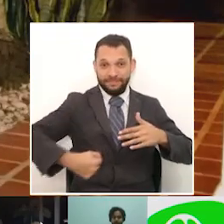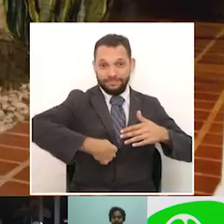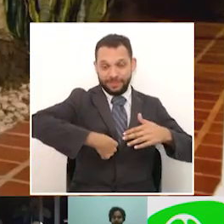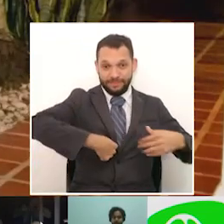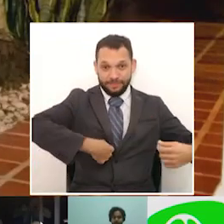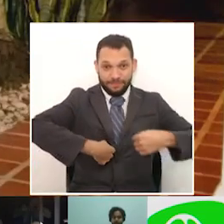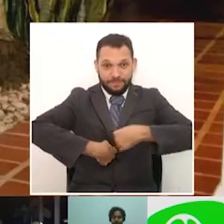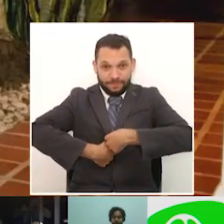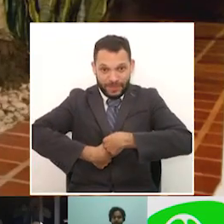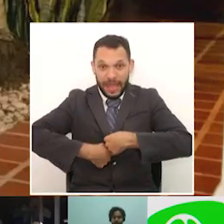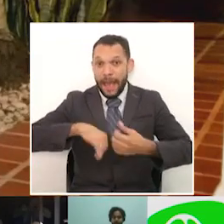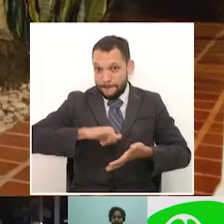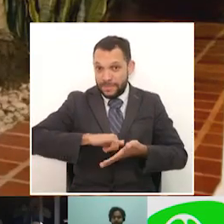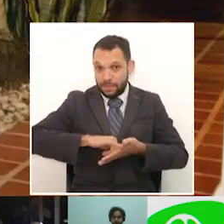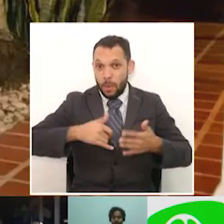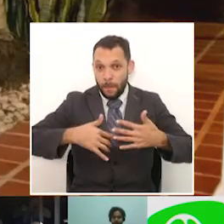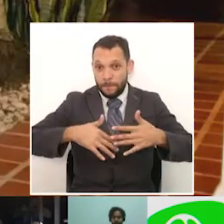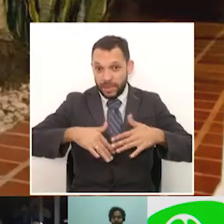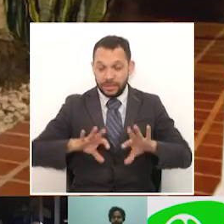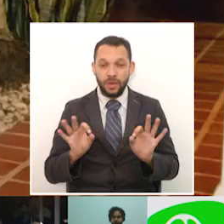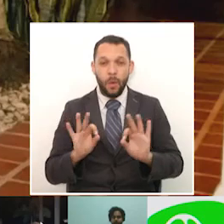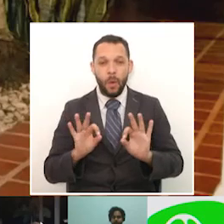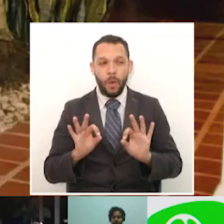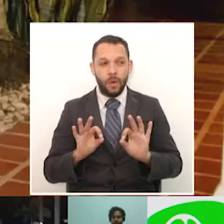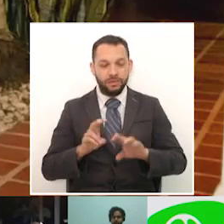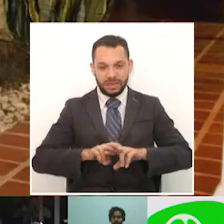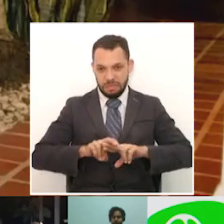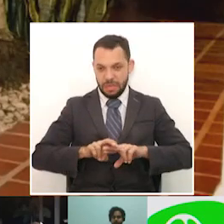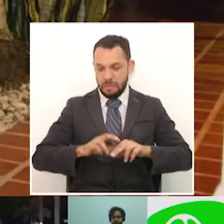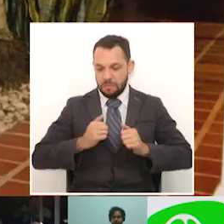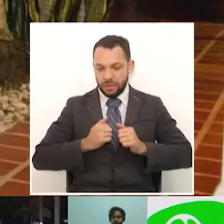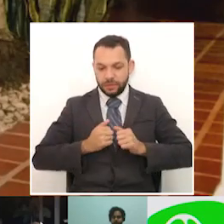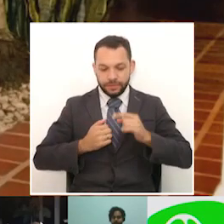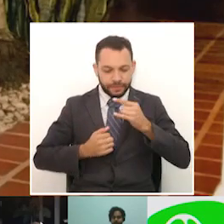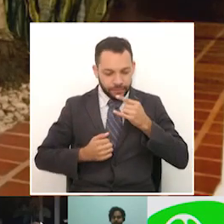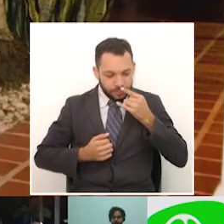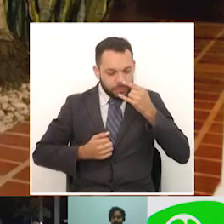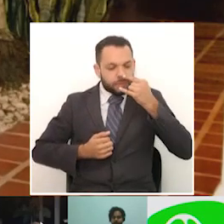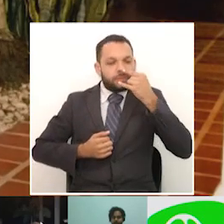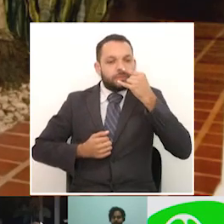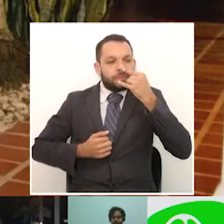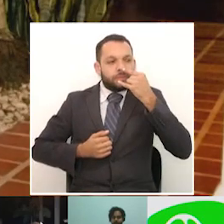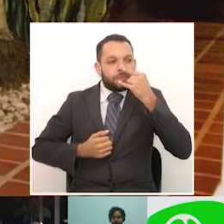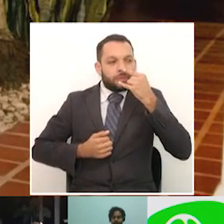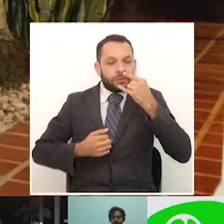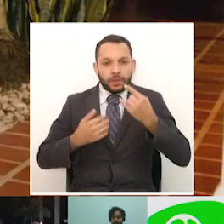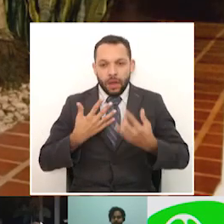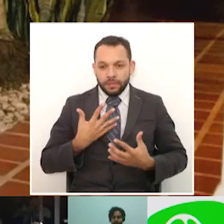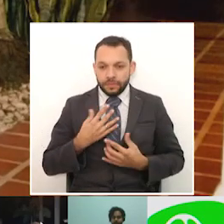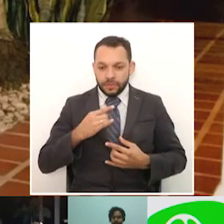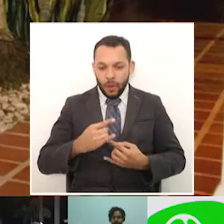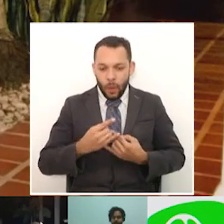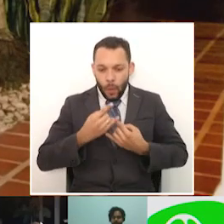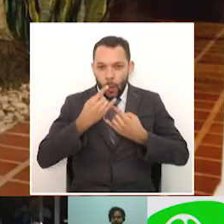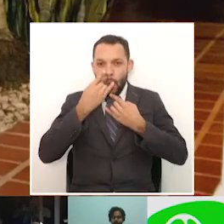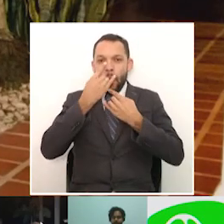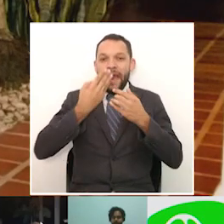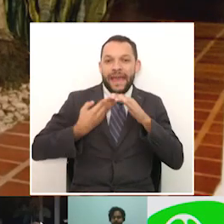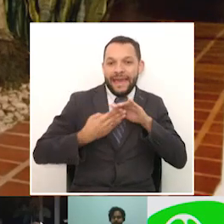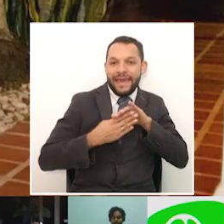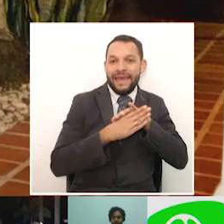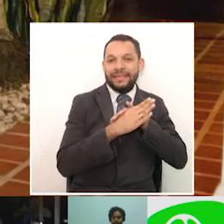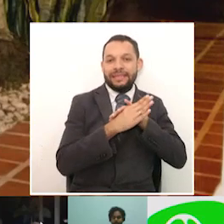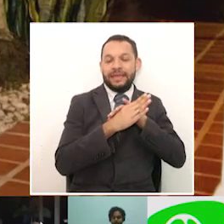cómodos, y van a tener conciencia de la respiración nasal, el aire que entra y el movimiento